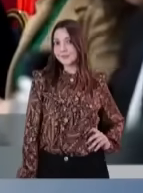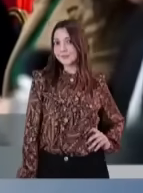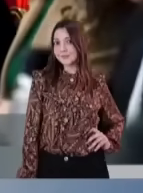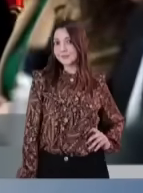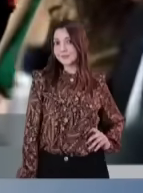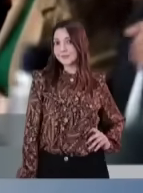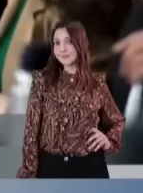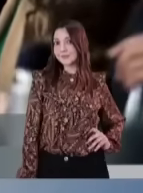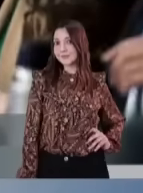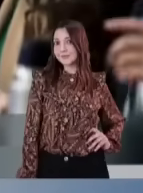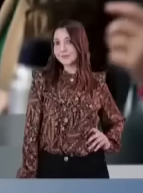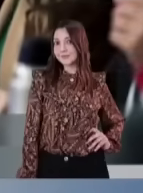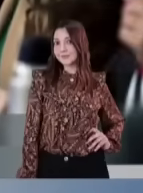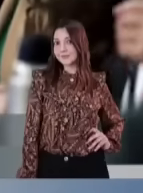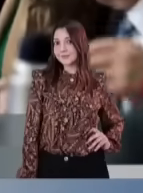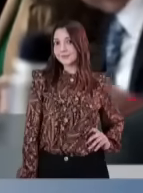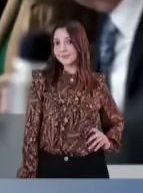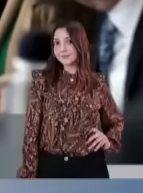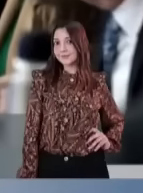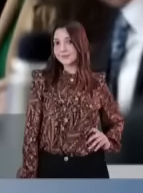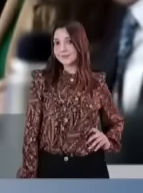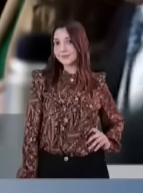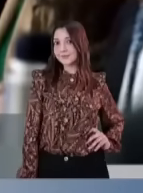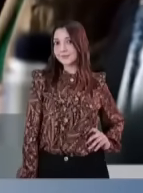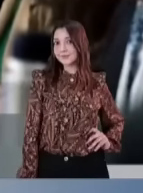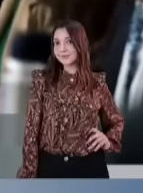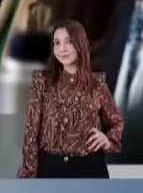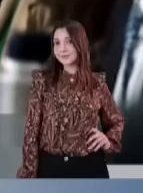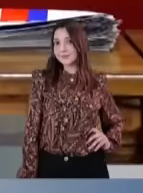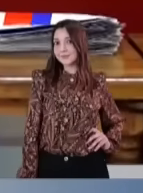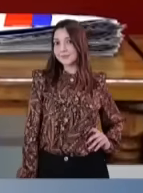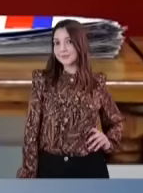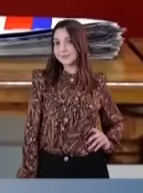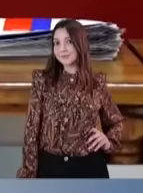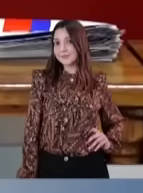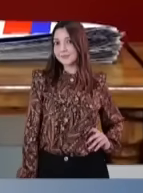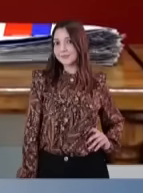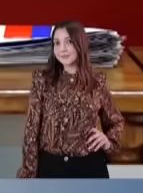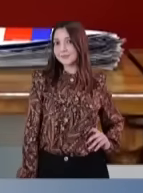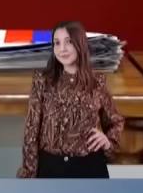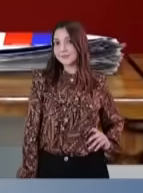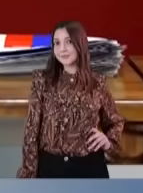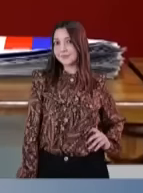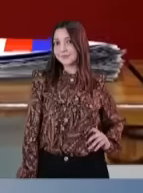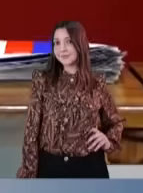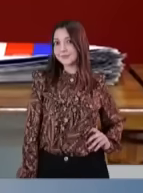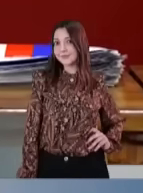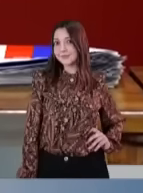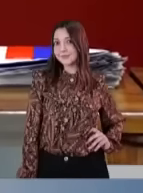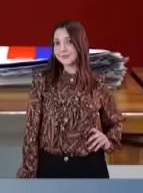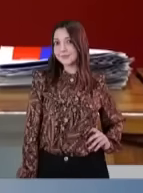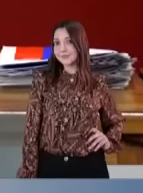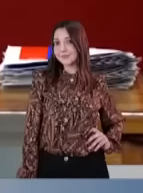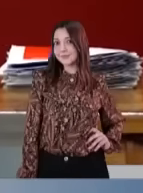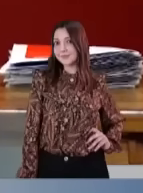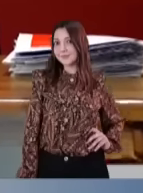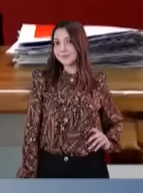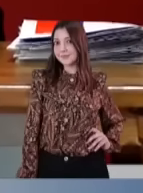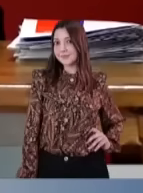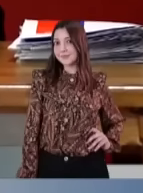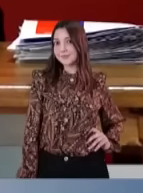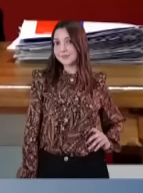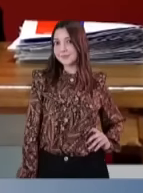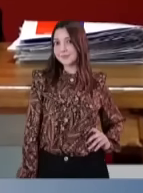al gobierno, sino que también en círculos políticos del oficialismo, principalmente del socialismo democrático. El socialismo democrático ha ido